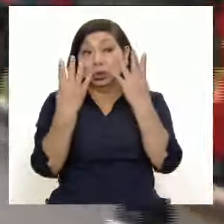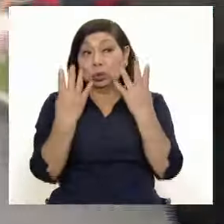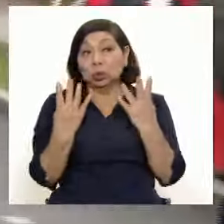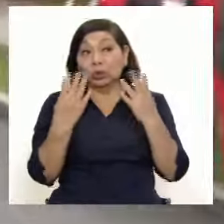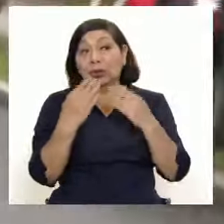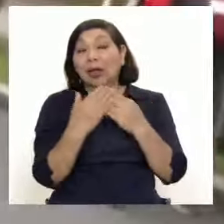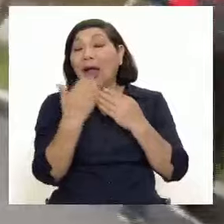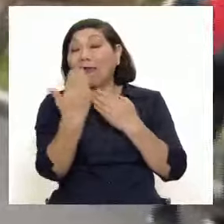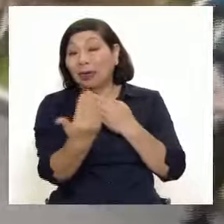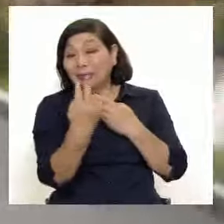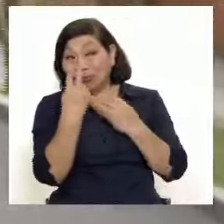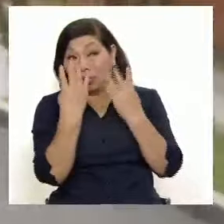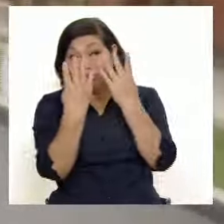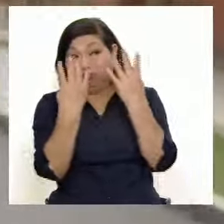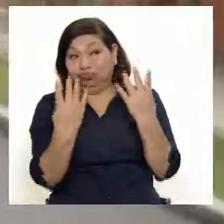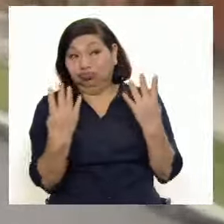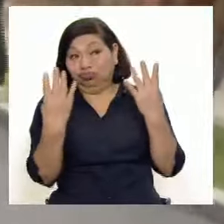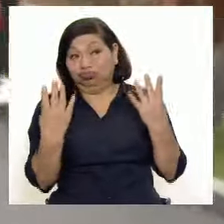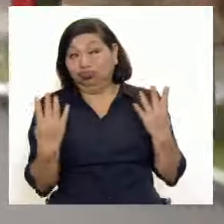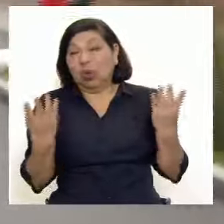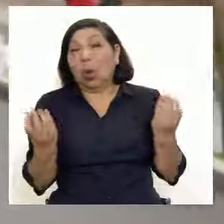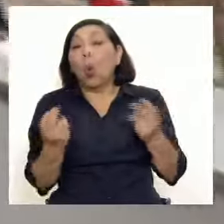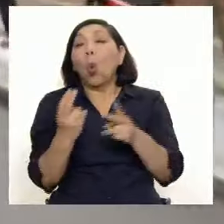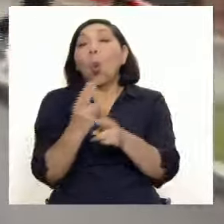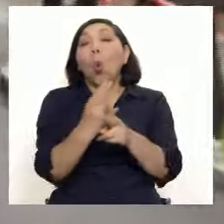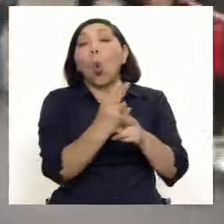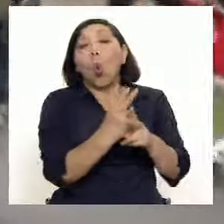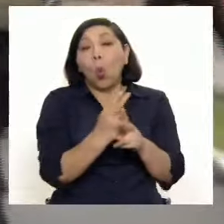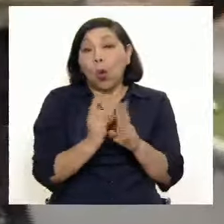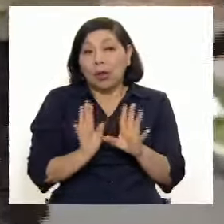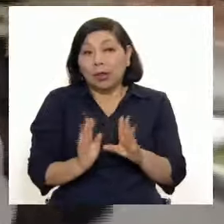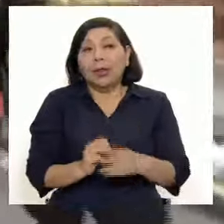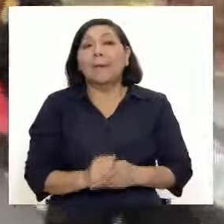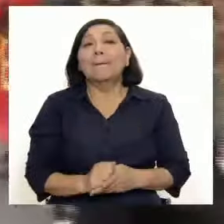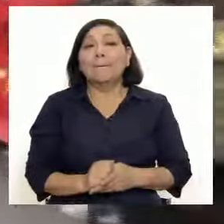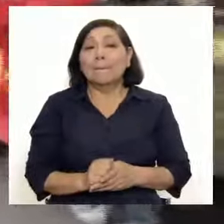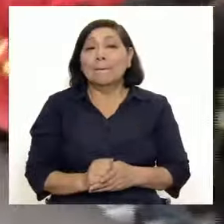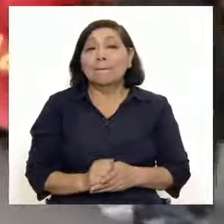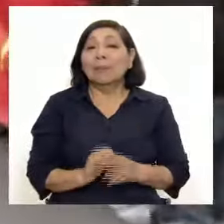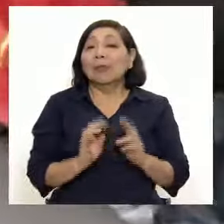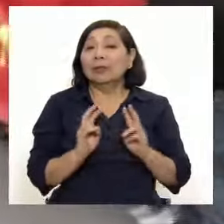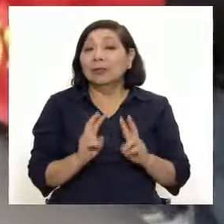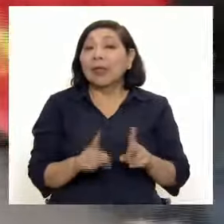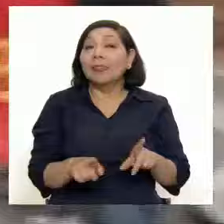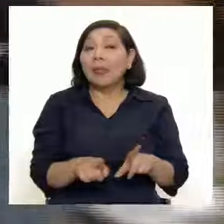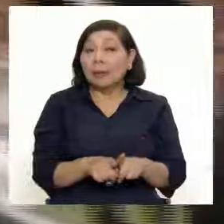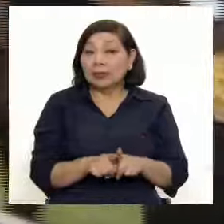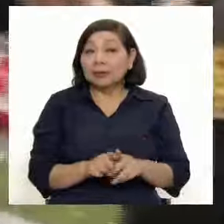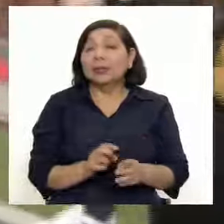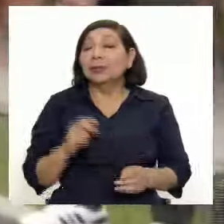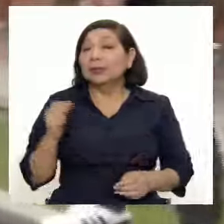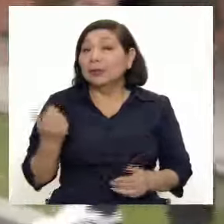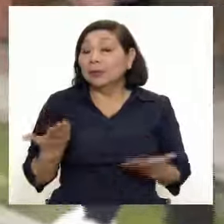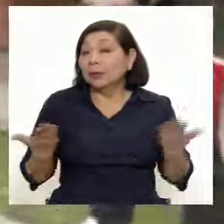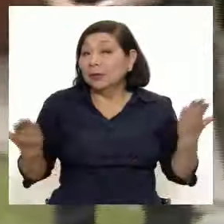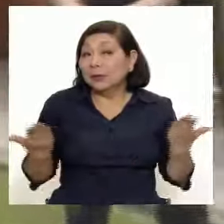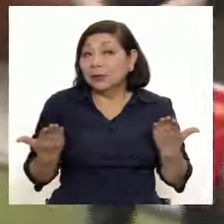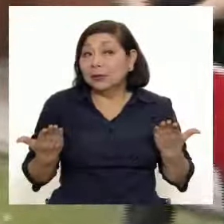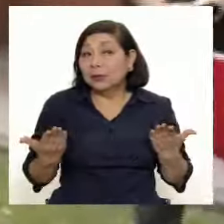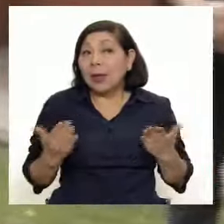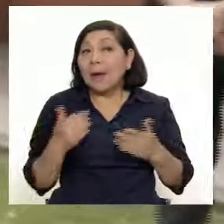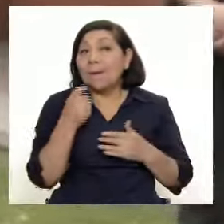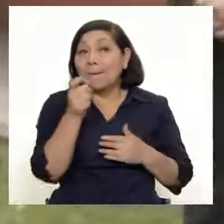han colocado precisamente por medidas de seguridad. Vamos también a acercarnos rápidamente a